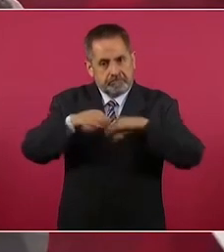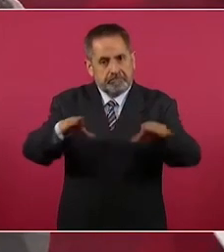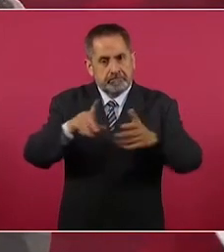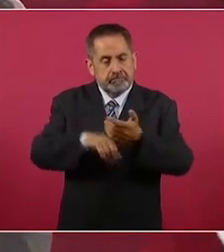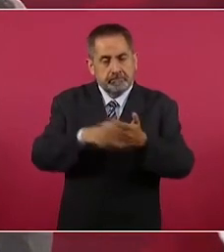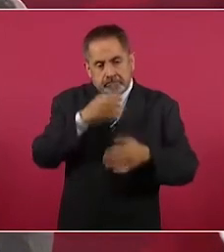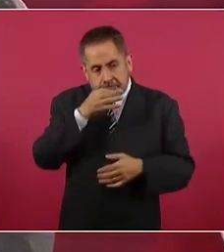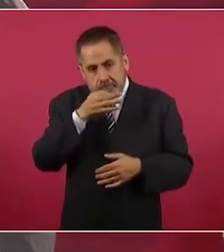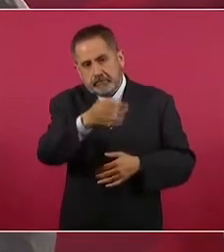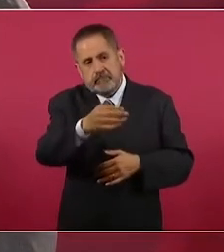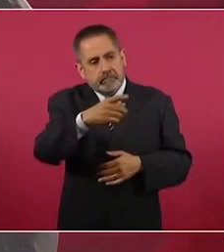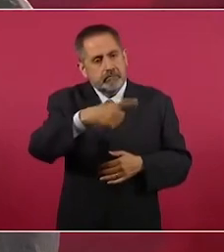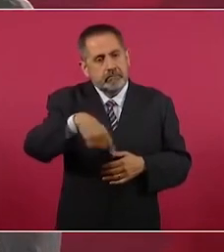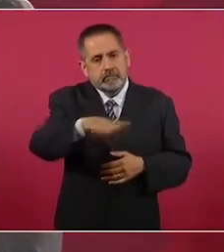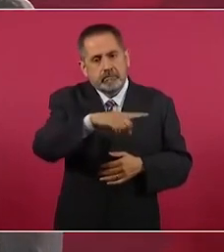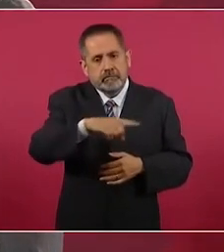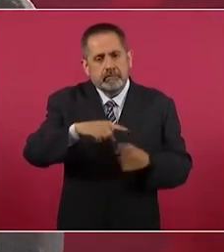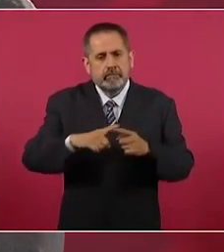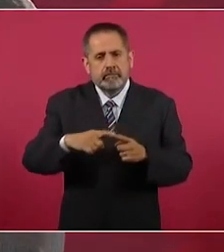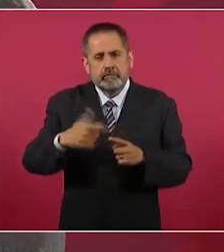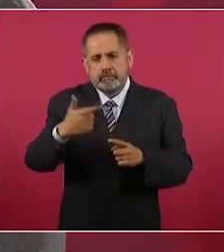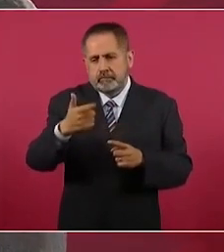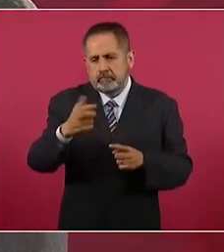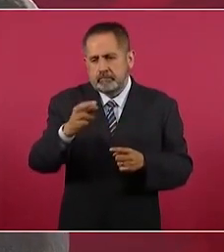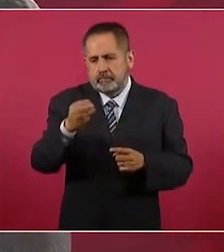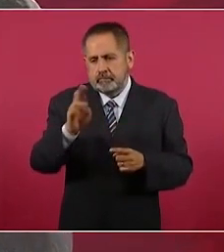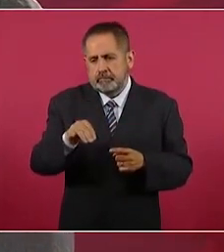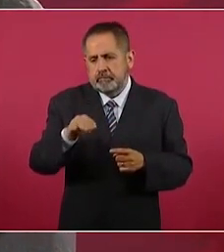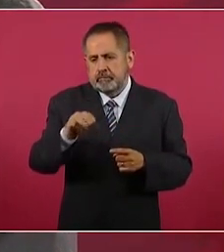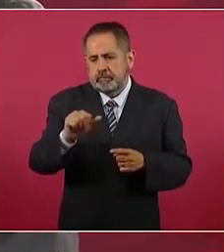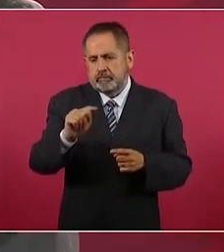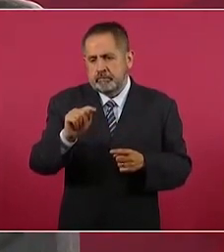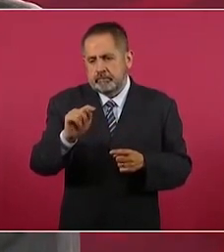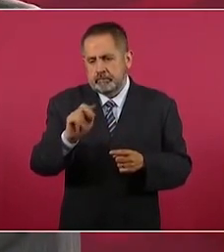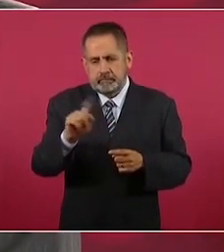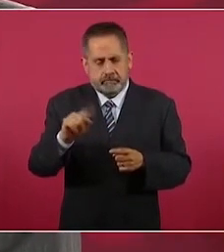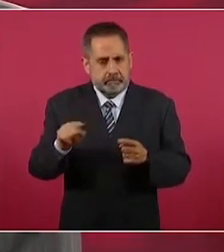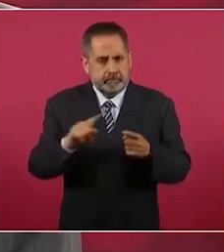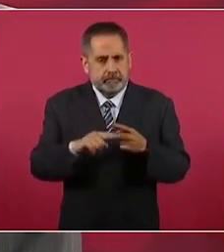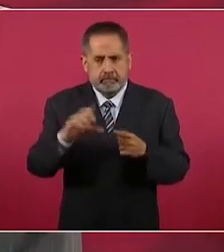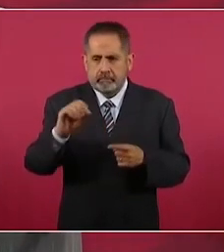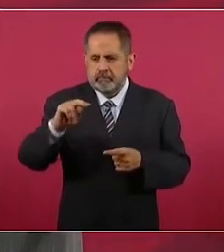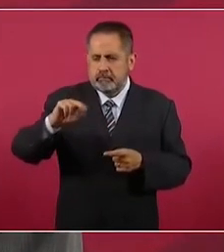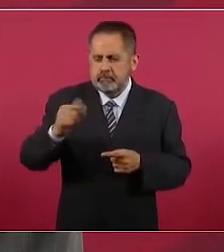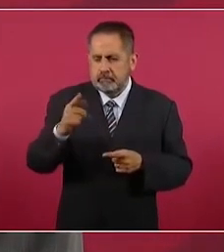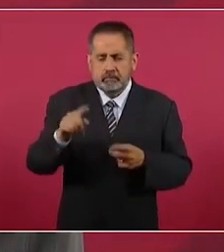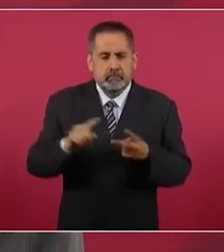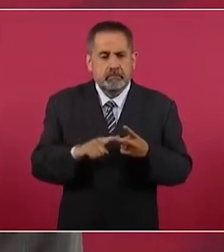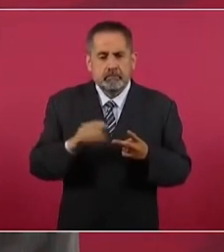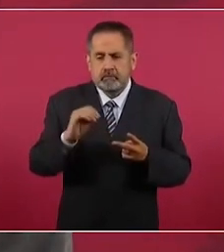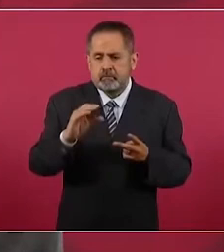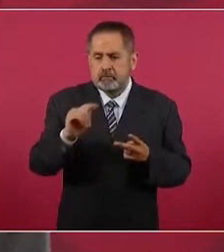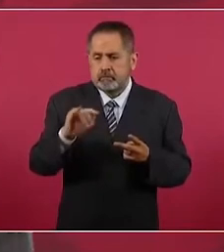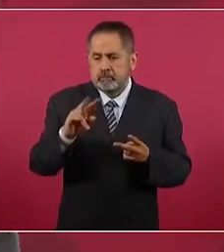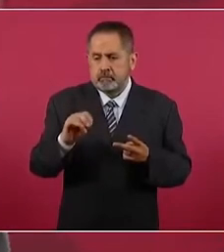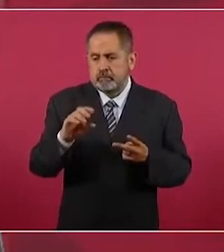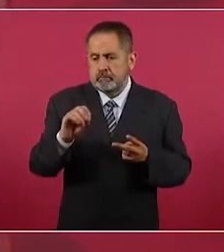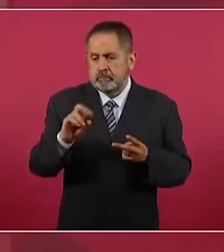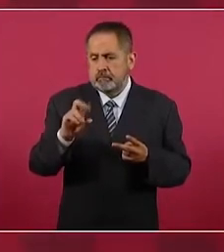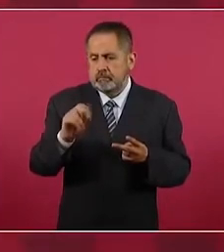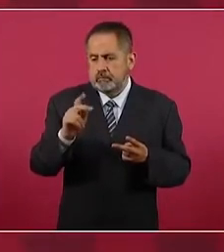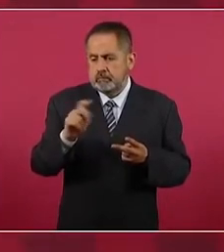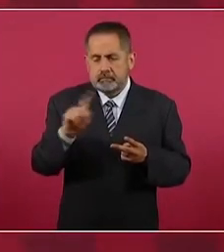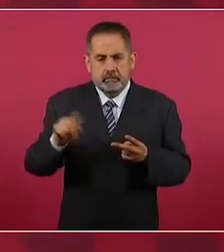decirle a Germán Martínez de Conagua, a Octavio Romero